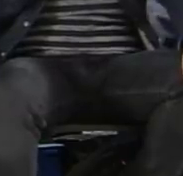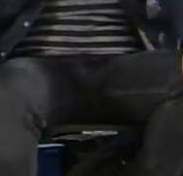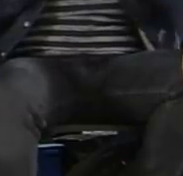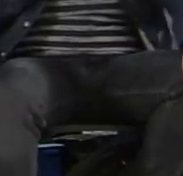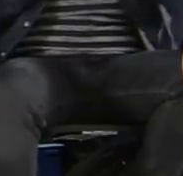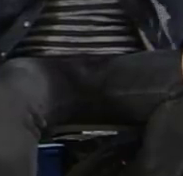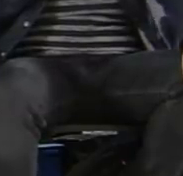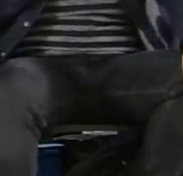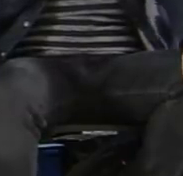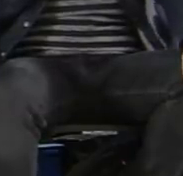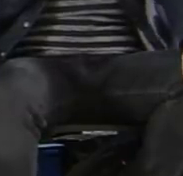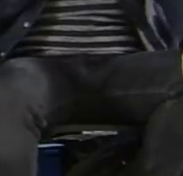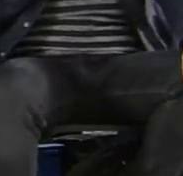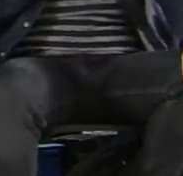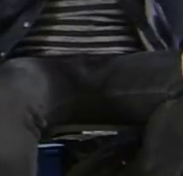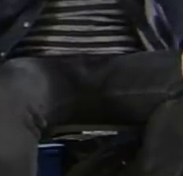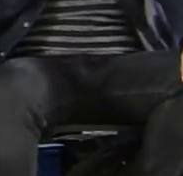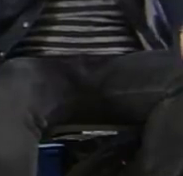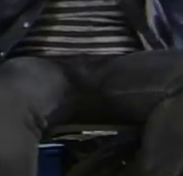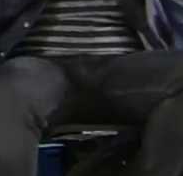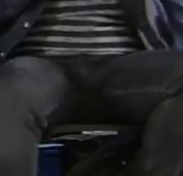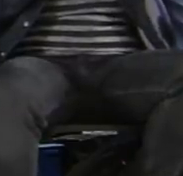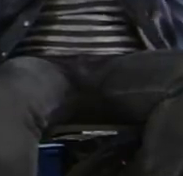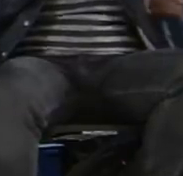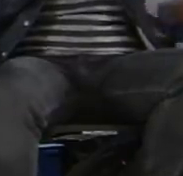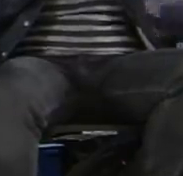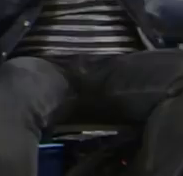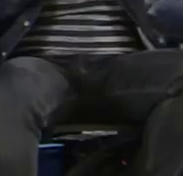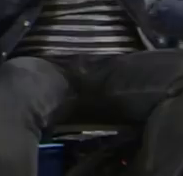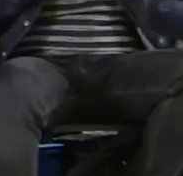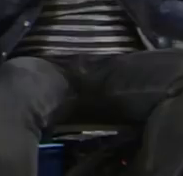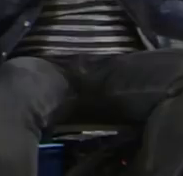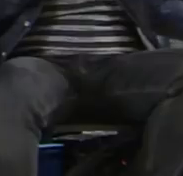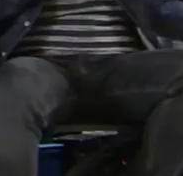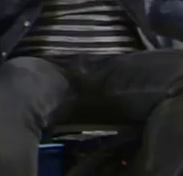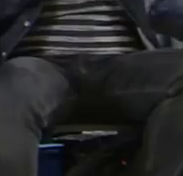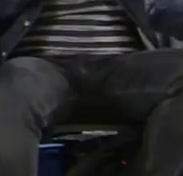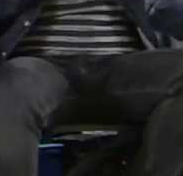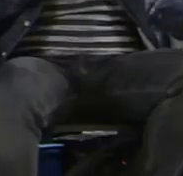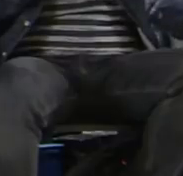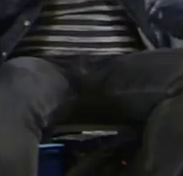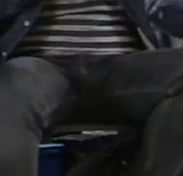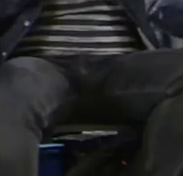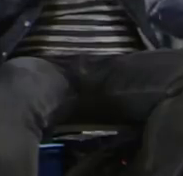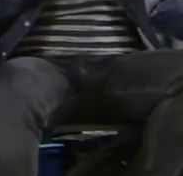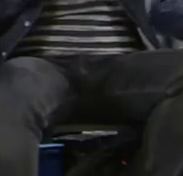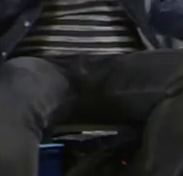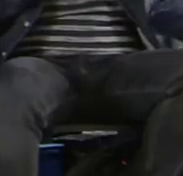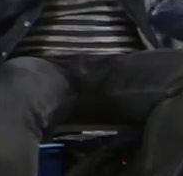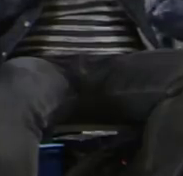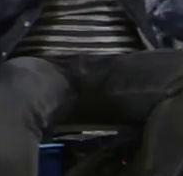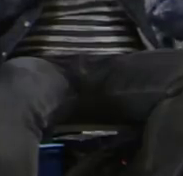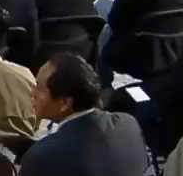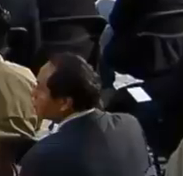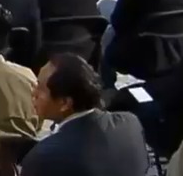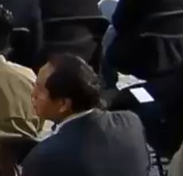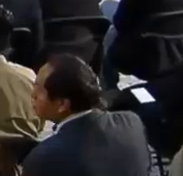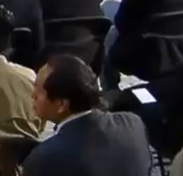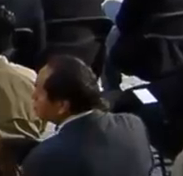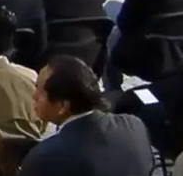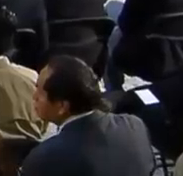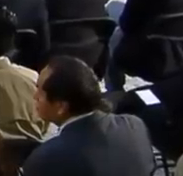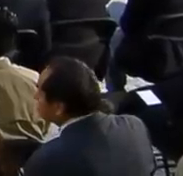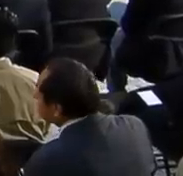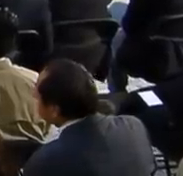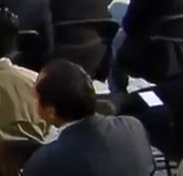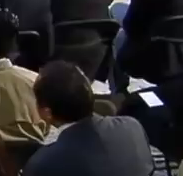y también preguntarle de la Guardia Nacional, si ya se sabe cuánto van a ganar los elementos y sobre todo este contingente va a participar en el desfile ya del